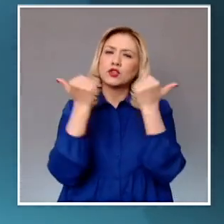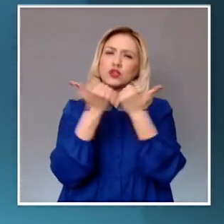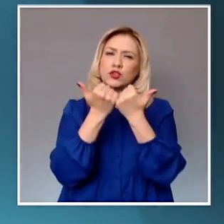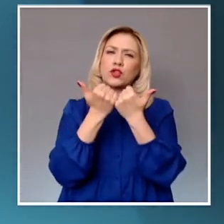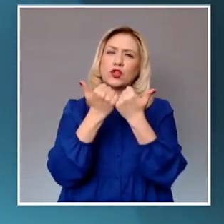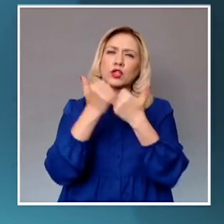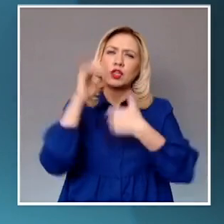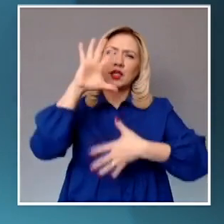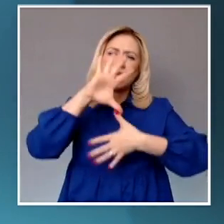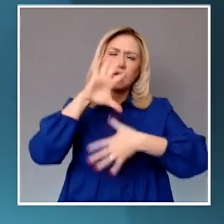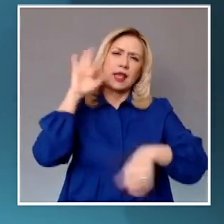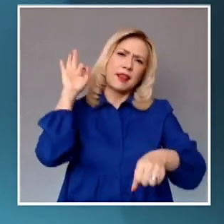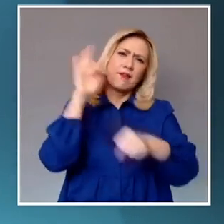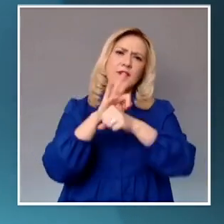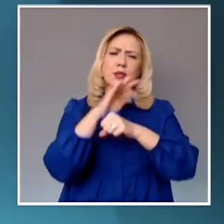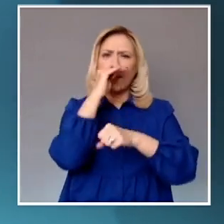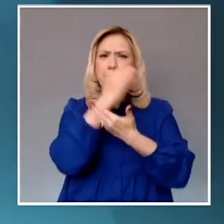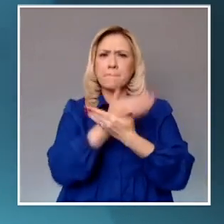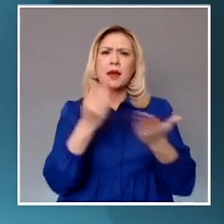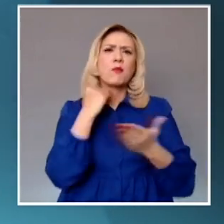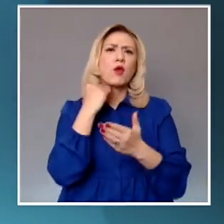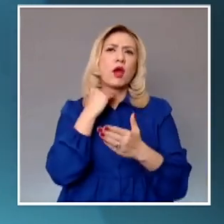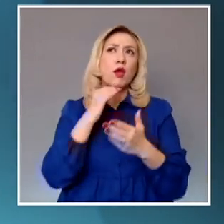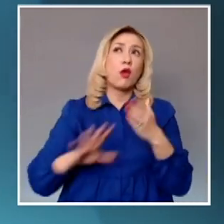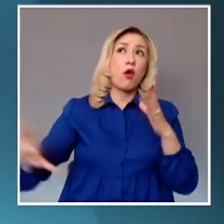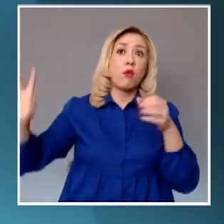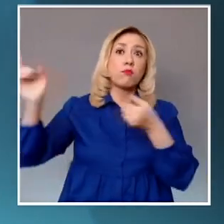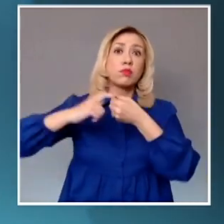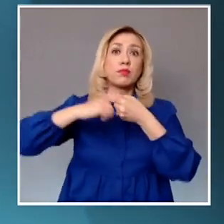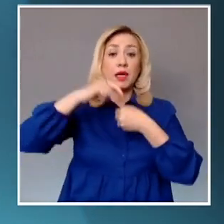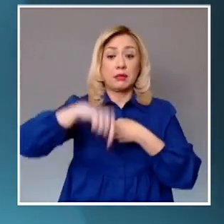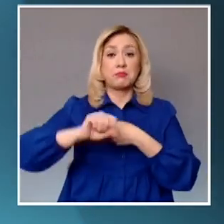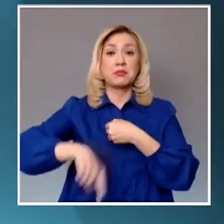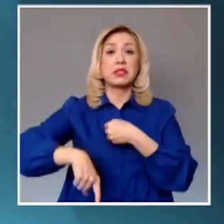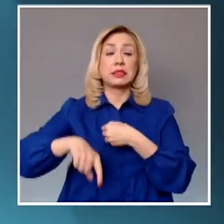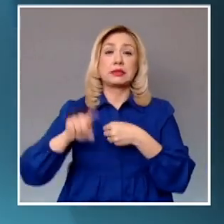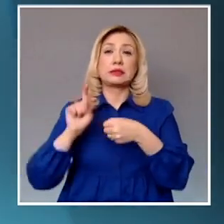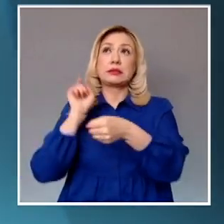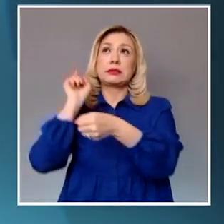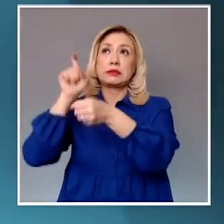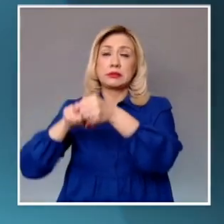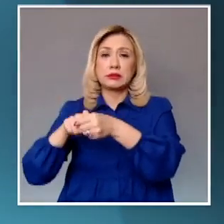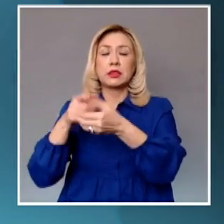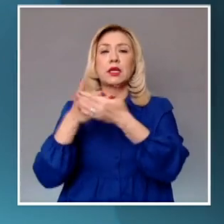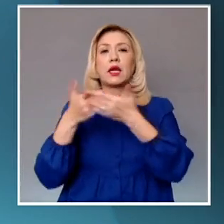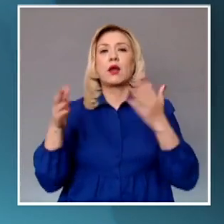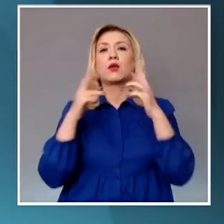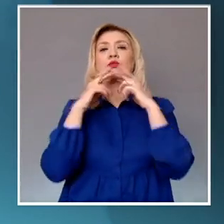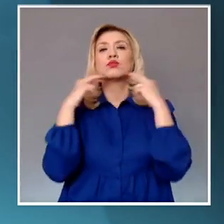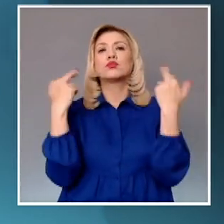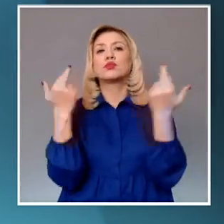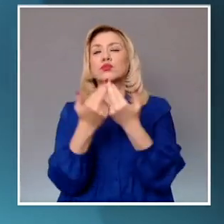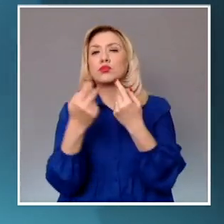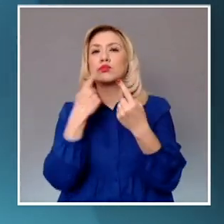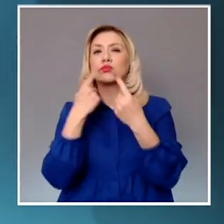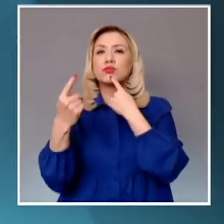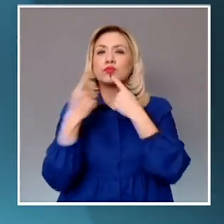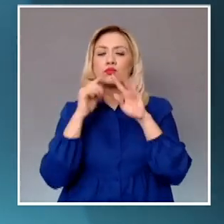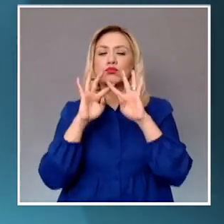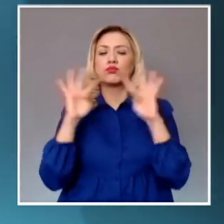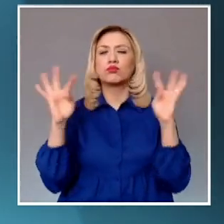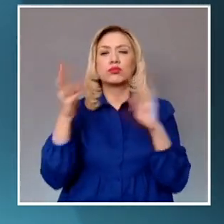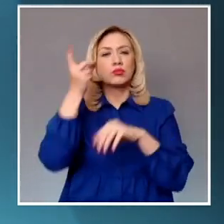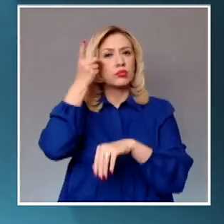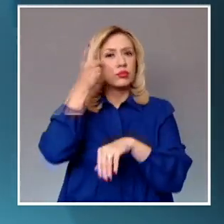Públicas, representantes del IFDP participaron en las reuniones de su comité ejecutivo y consejo directivo, así como en la